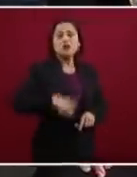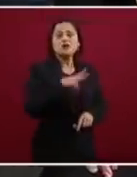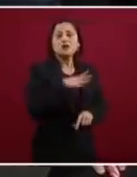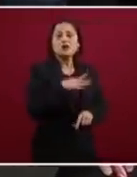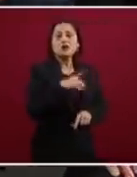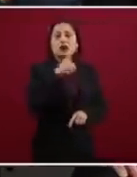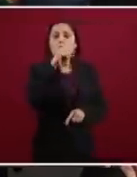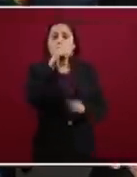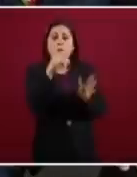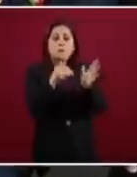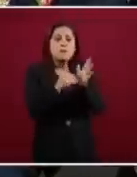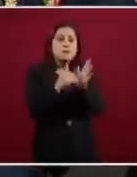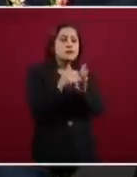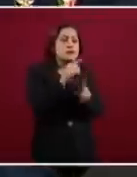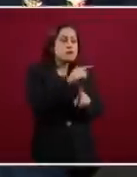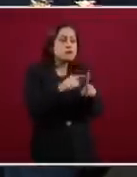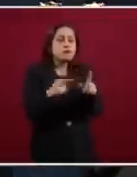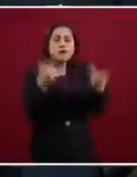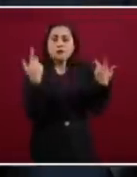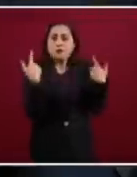necesito esa fuerza